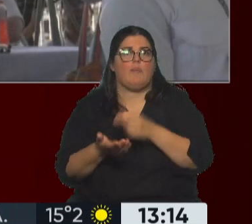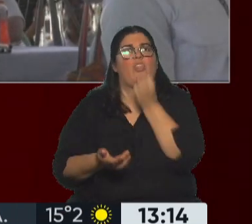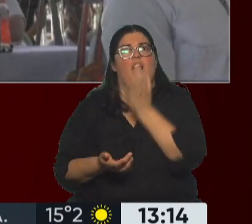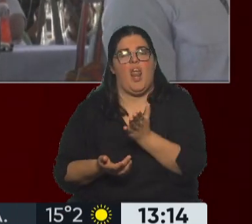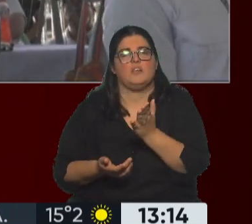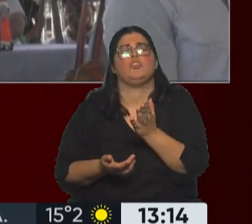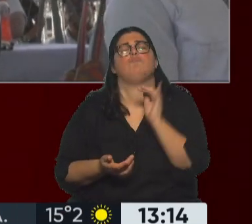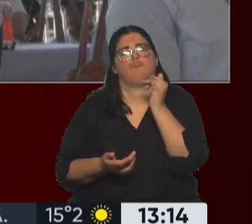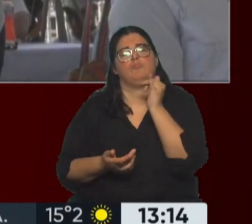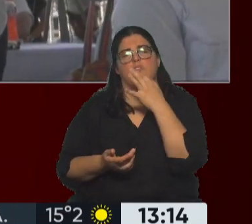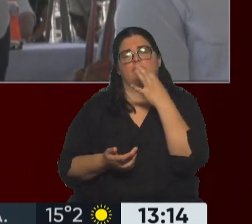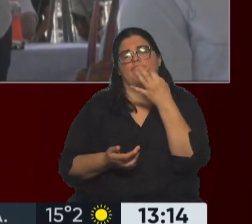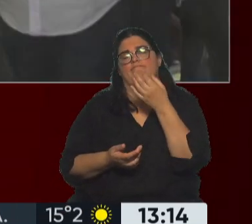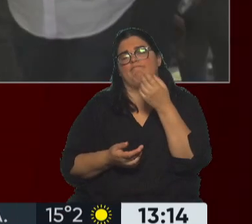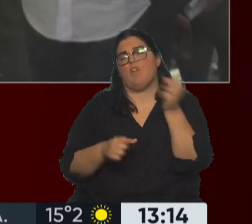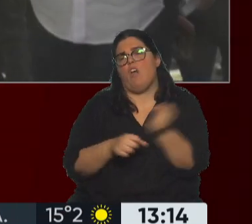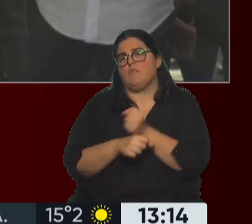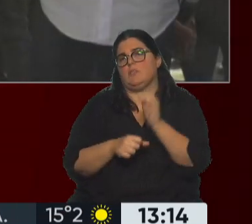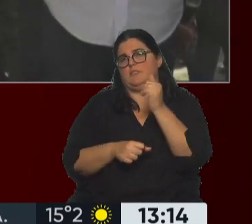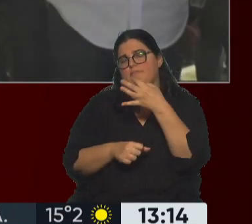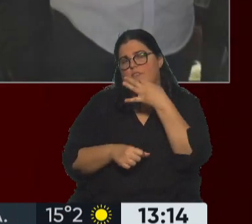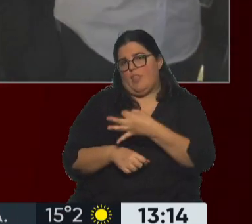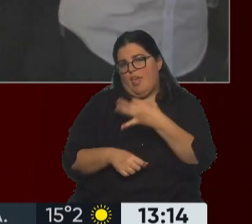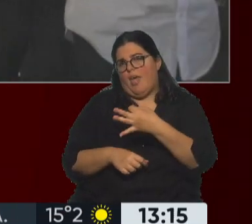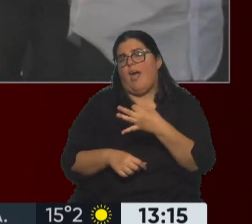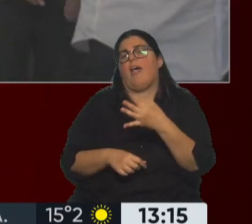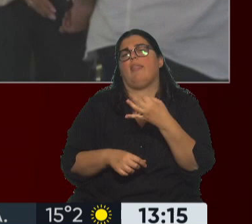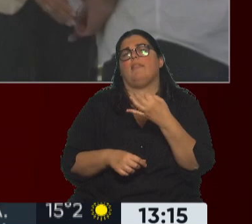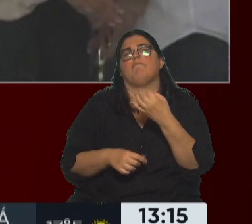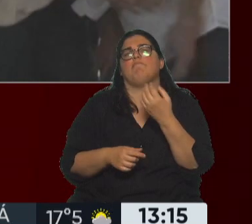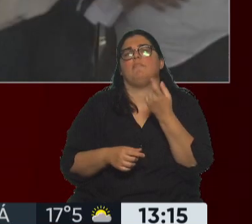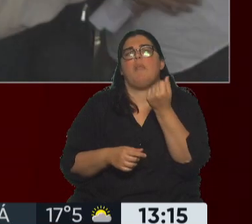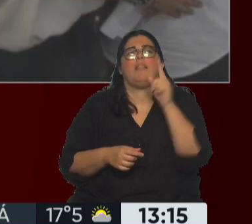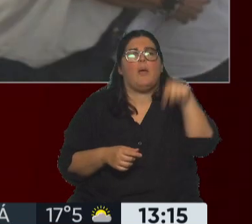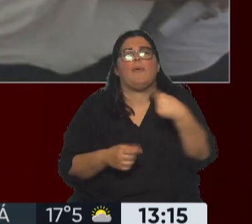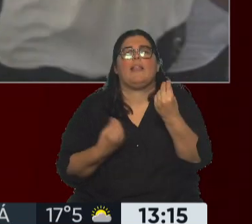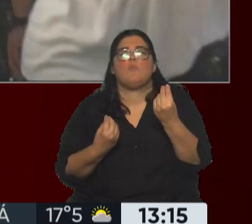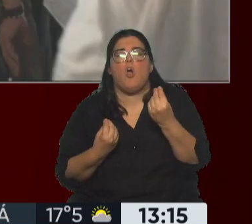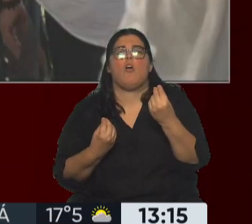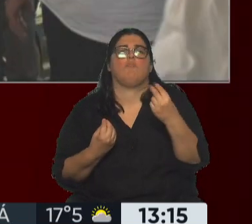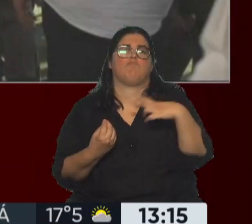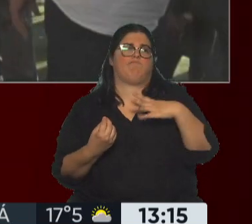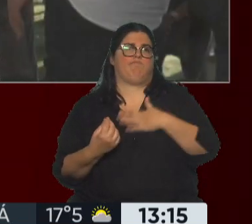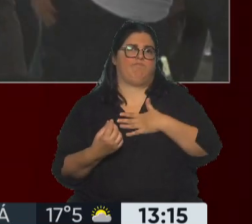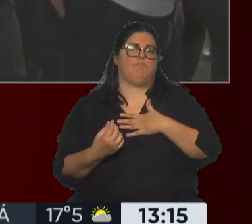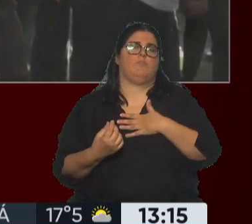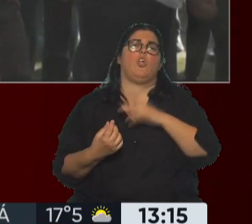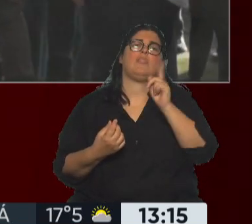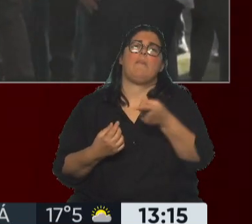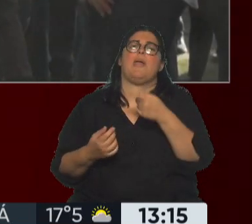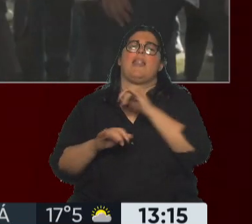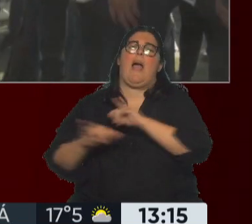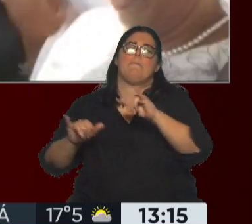hay fondos que habrían nutrido ilegalmente no solamente su enriquecimiento, sino también la